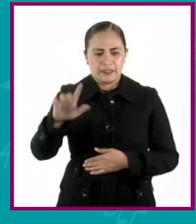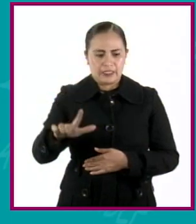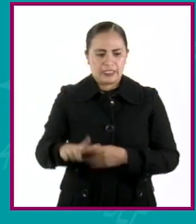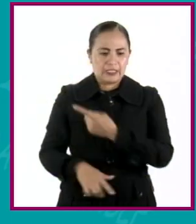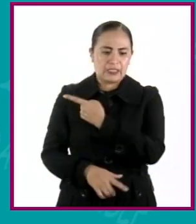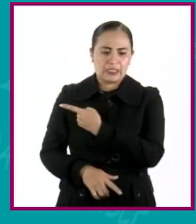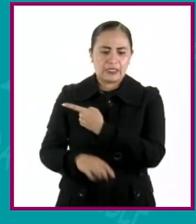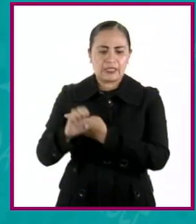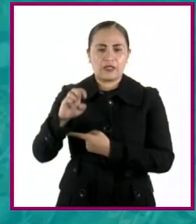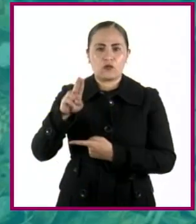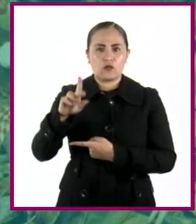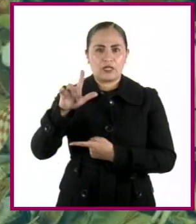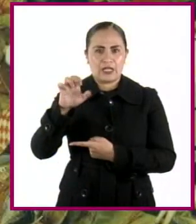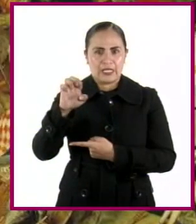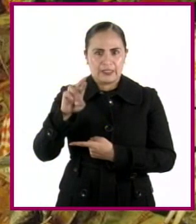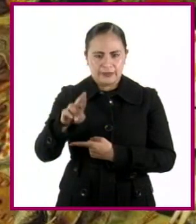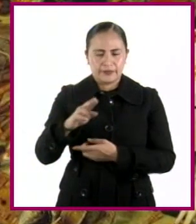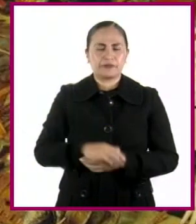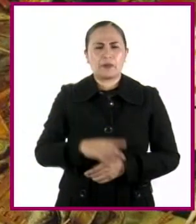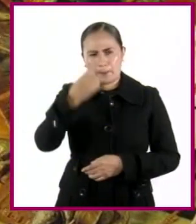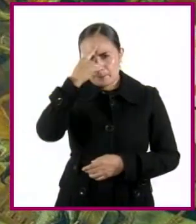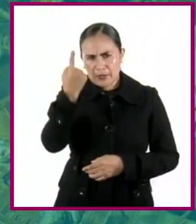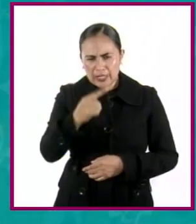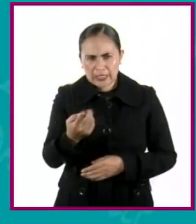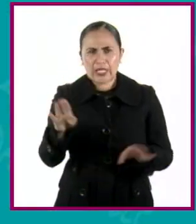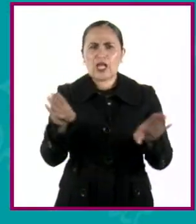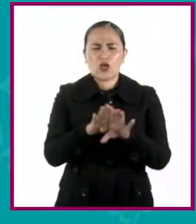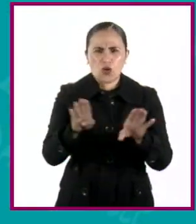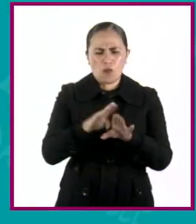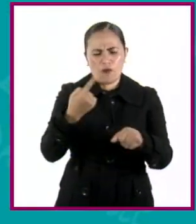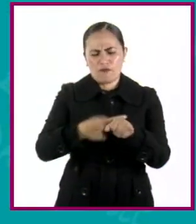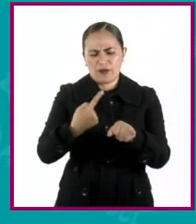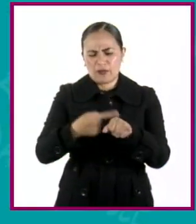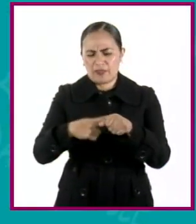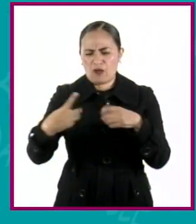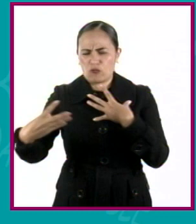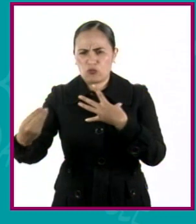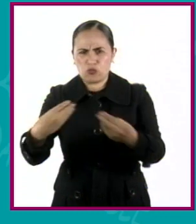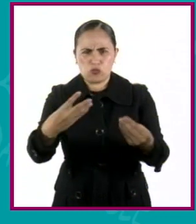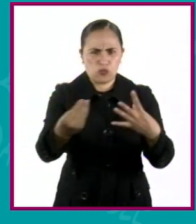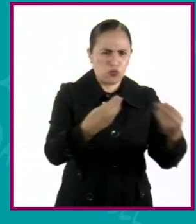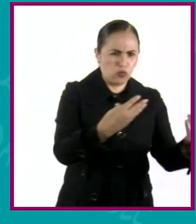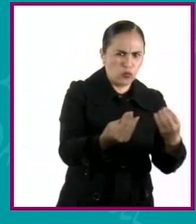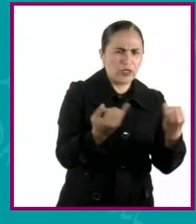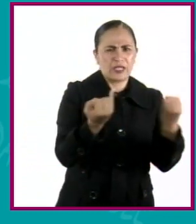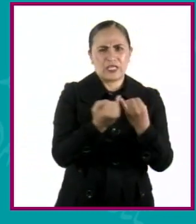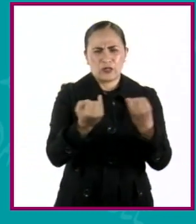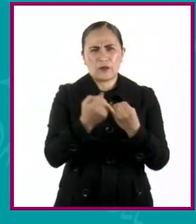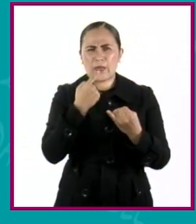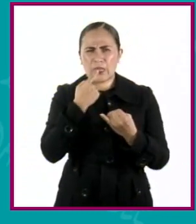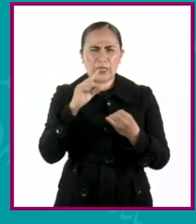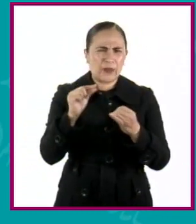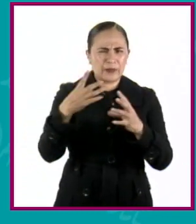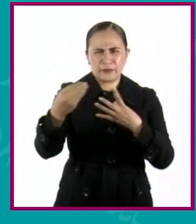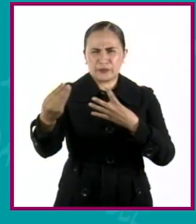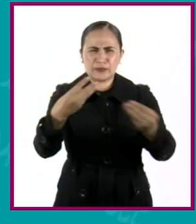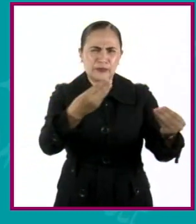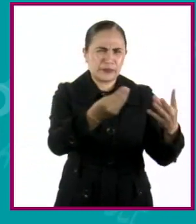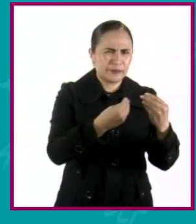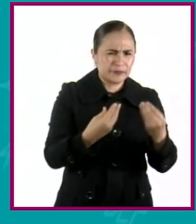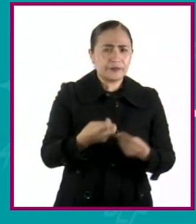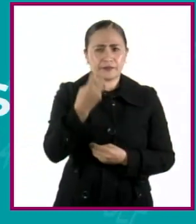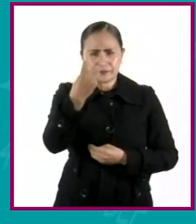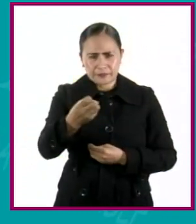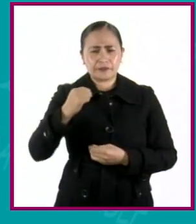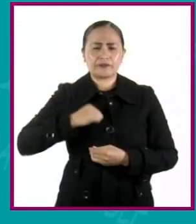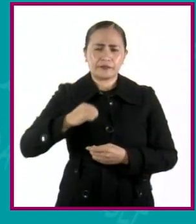Leonhard Euler, para el análisis de la propagación de epidemias y la mecánica de fluidos, respectivamente. En la primera